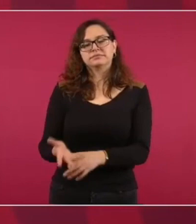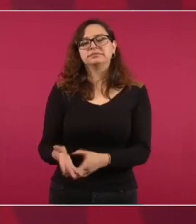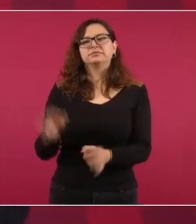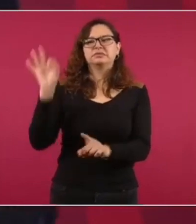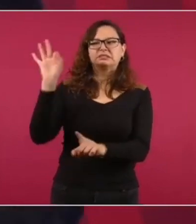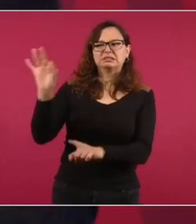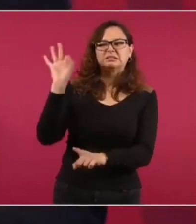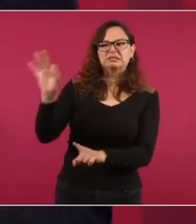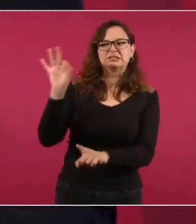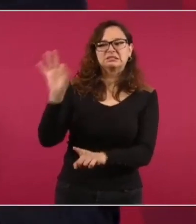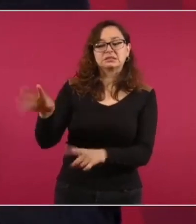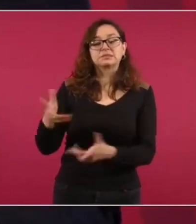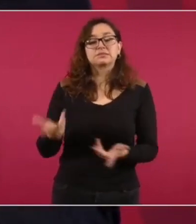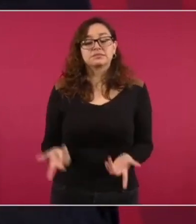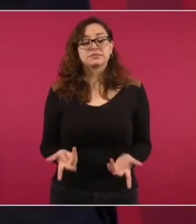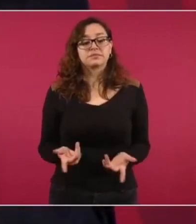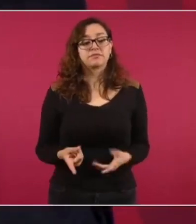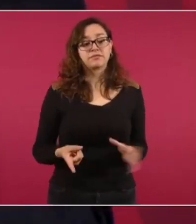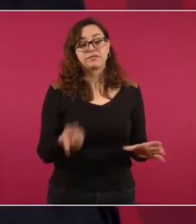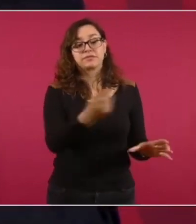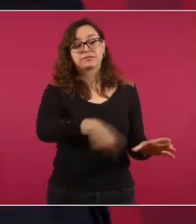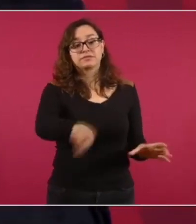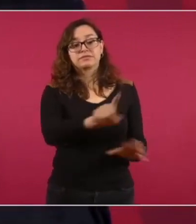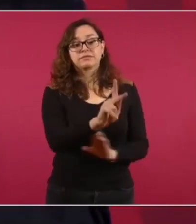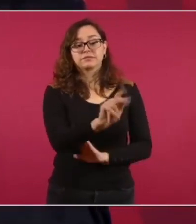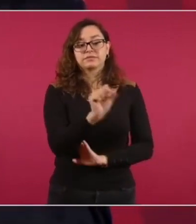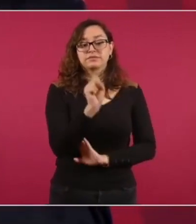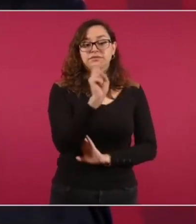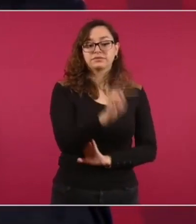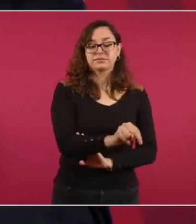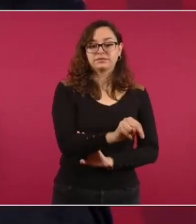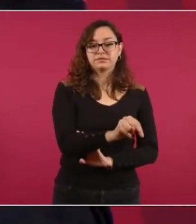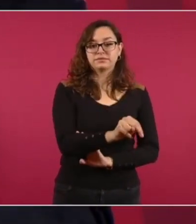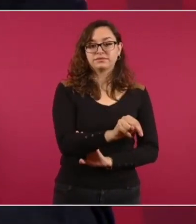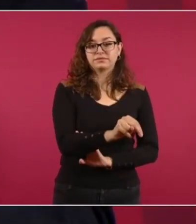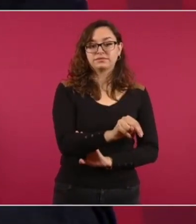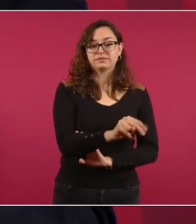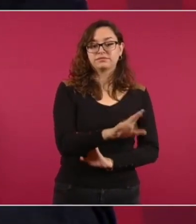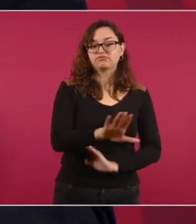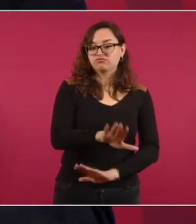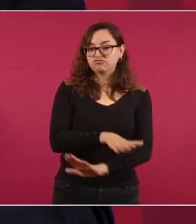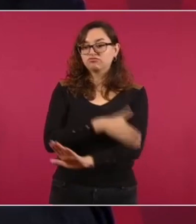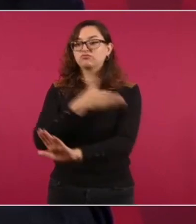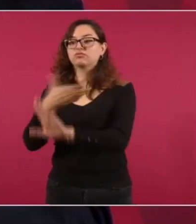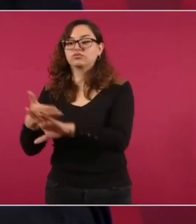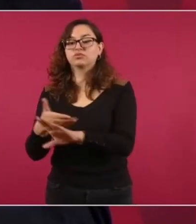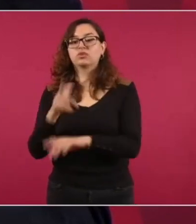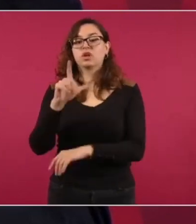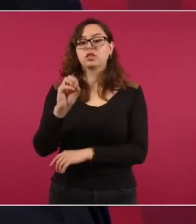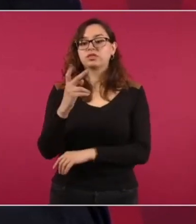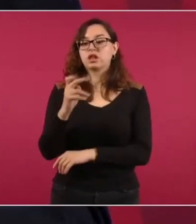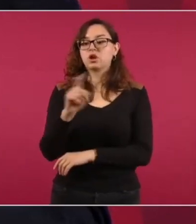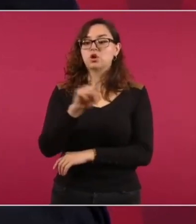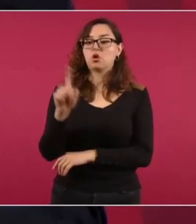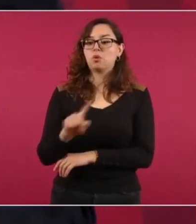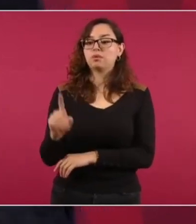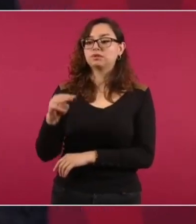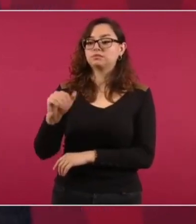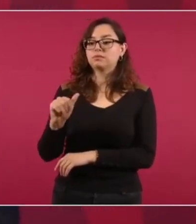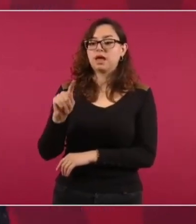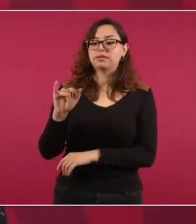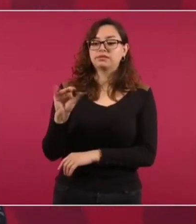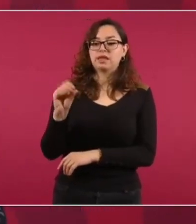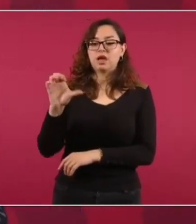se opusieron durante el gobierno del presidente López Mateos a que